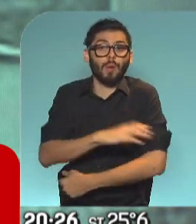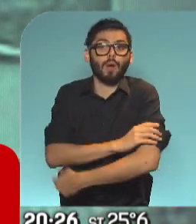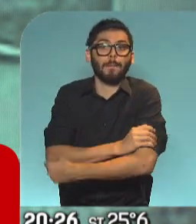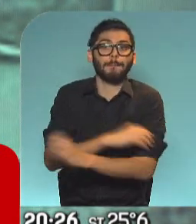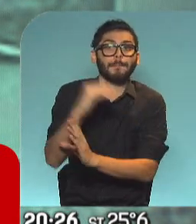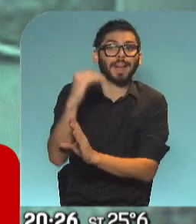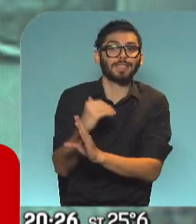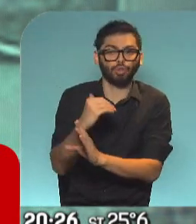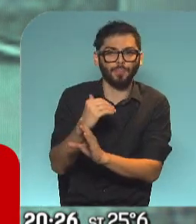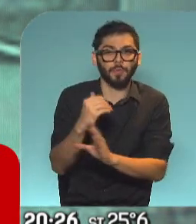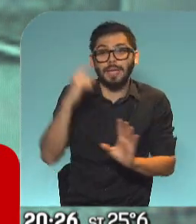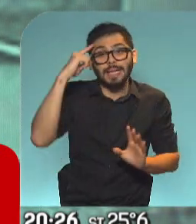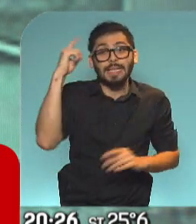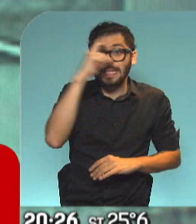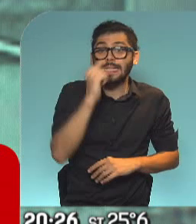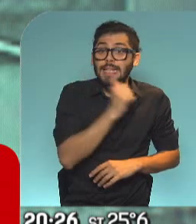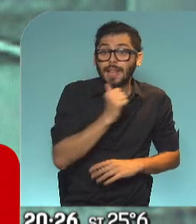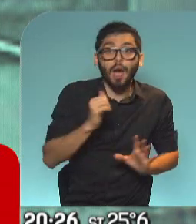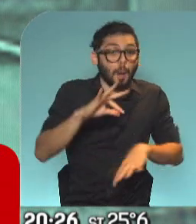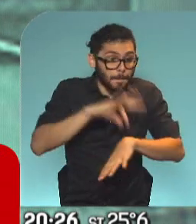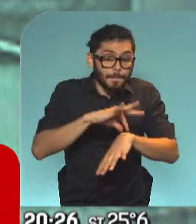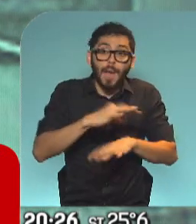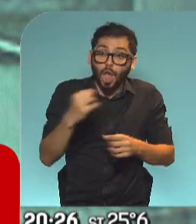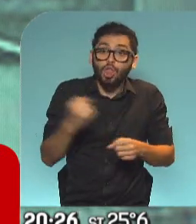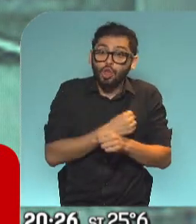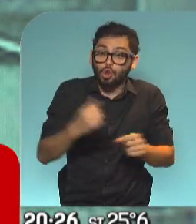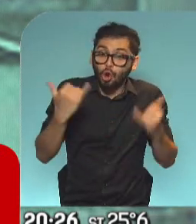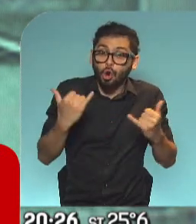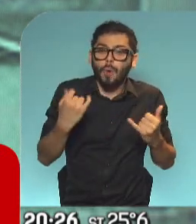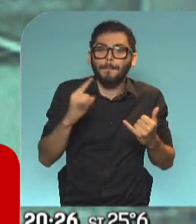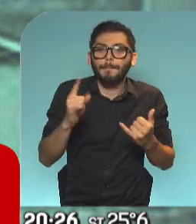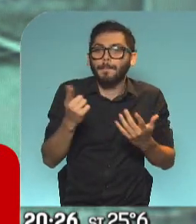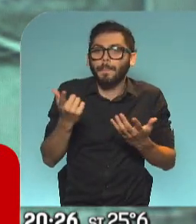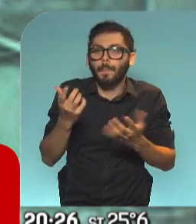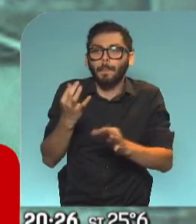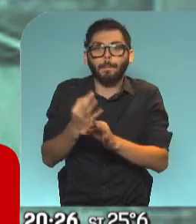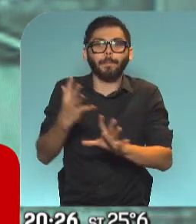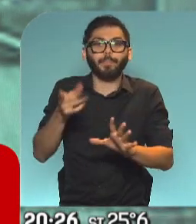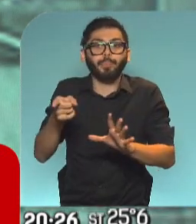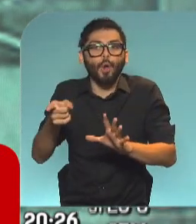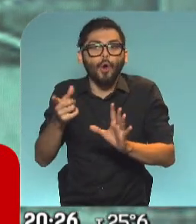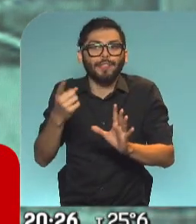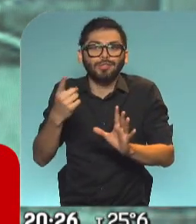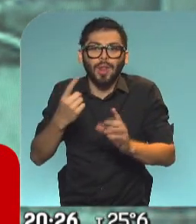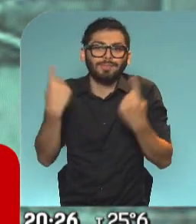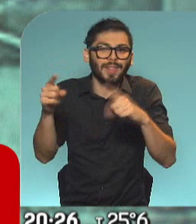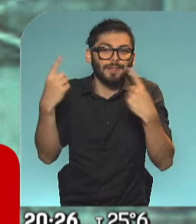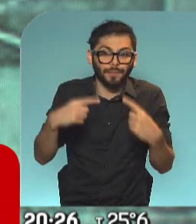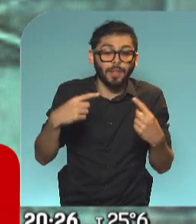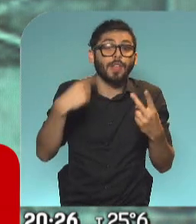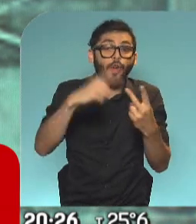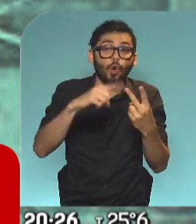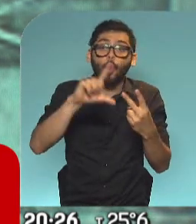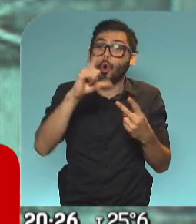Los psiquiatras son médicos, pero no están en ese día a día y no tienen esa especialidad. Y tampoco la tenía Luque. Faltaba